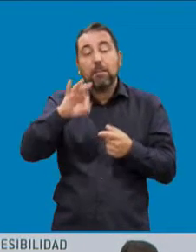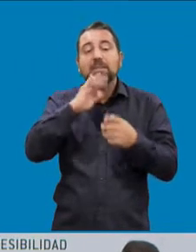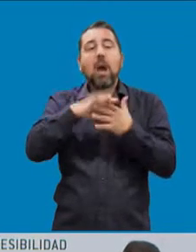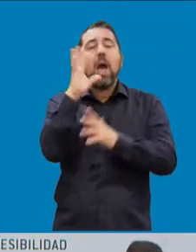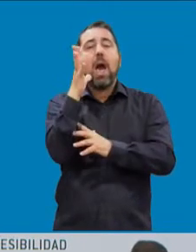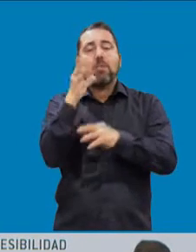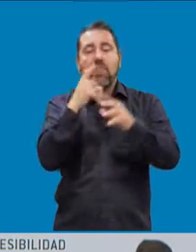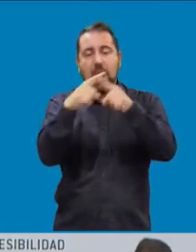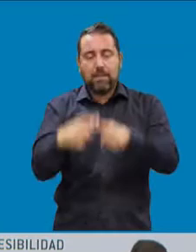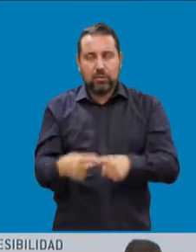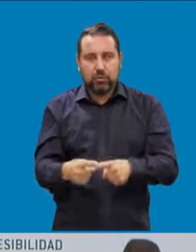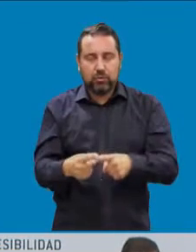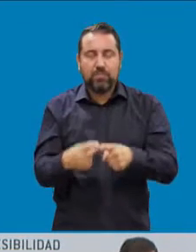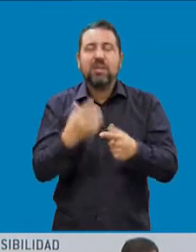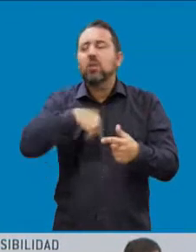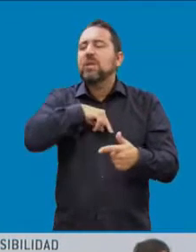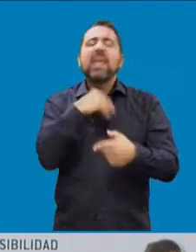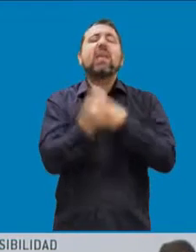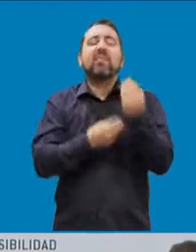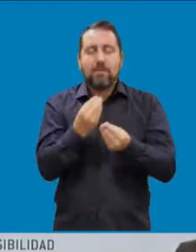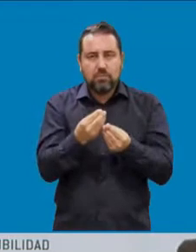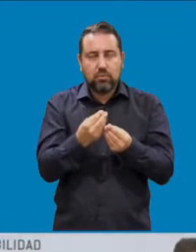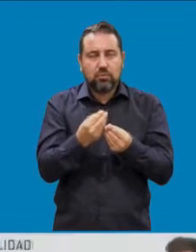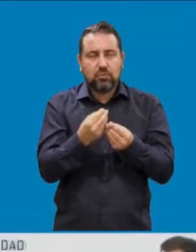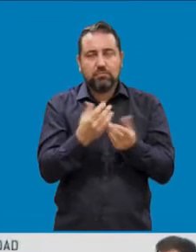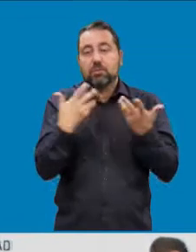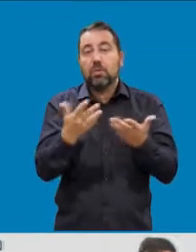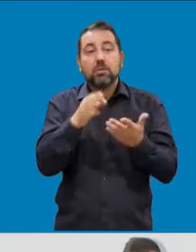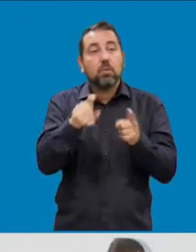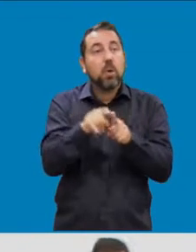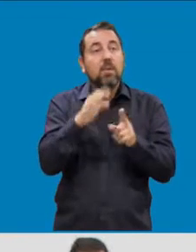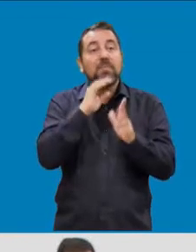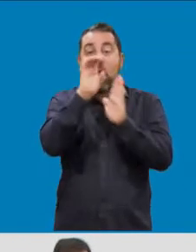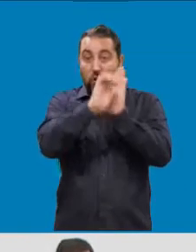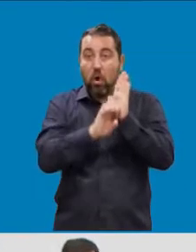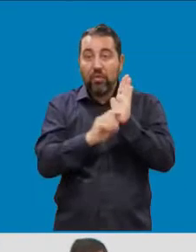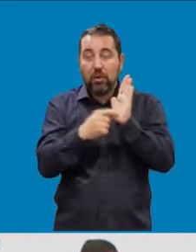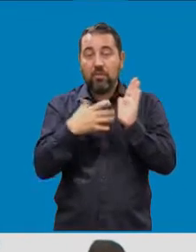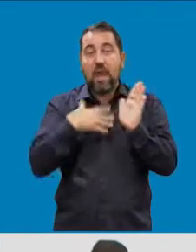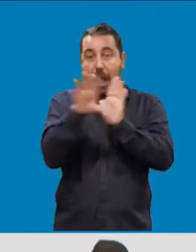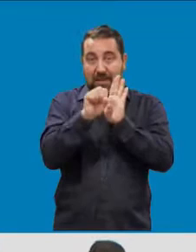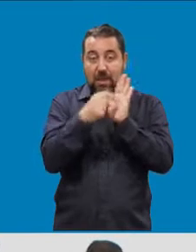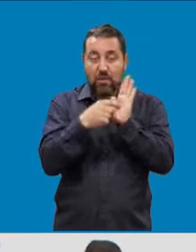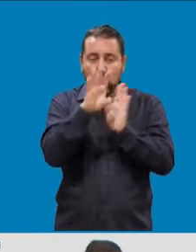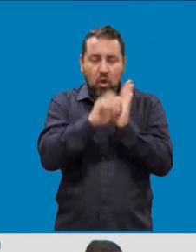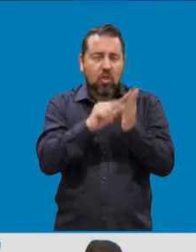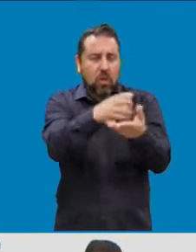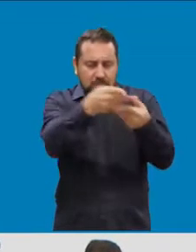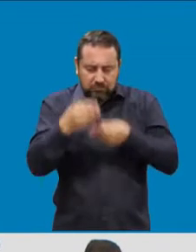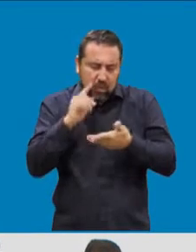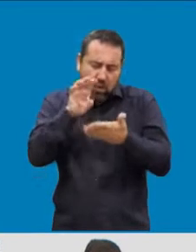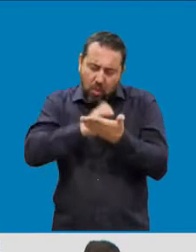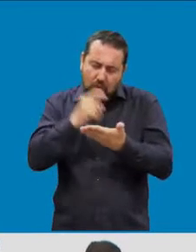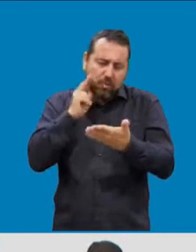árbol de elementos. Bueno, pues ¿qué hicimos? Fuimos recorriendo el